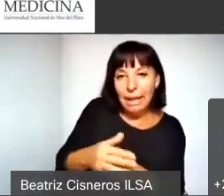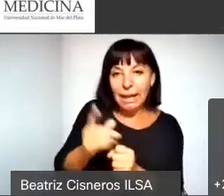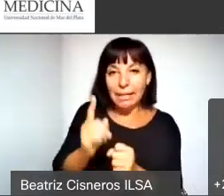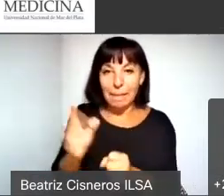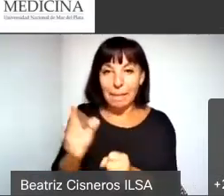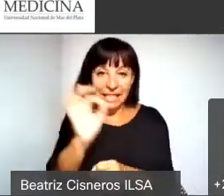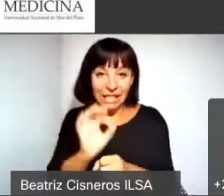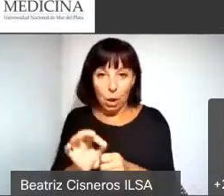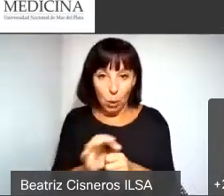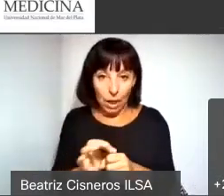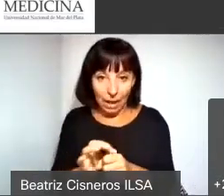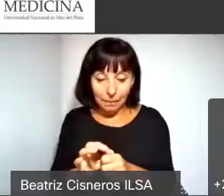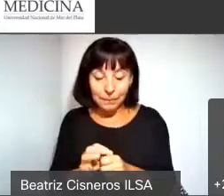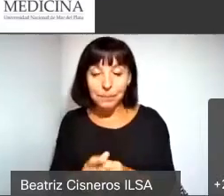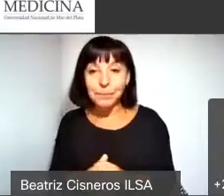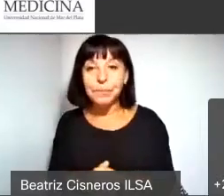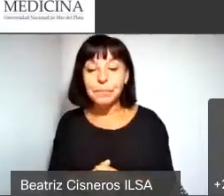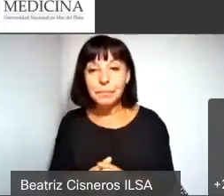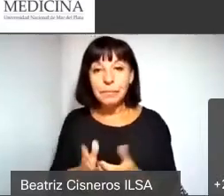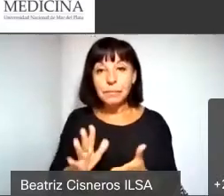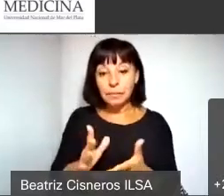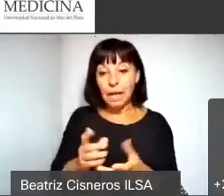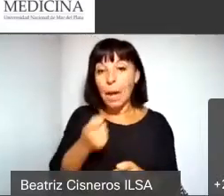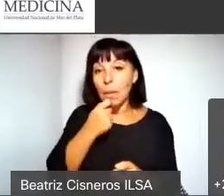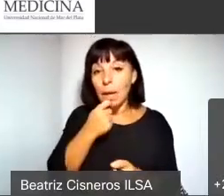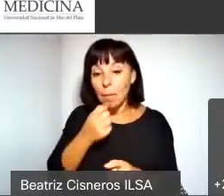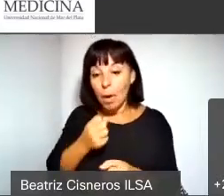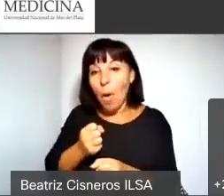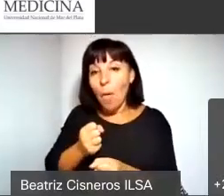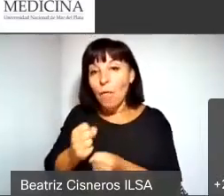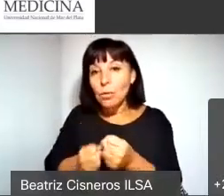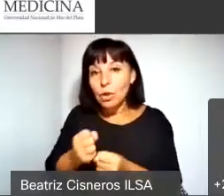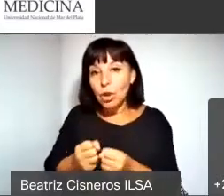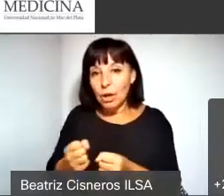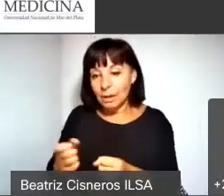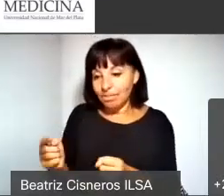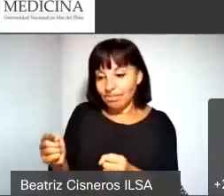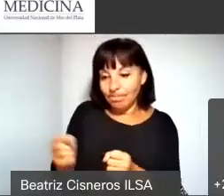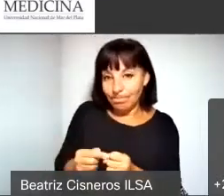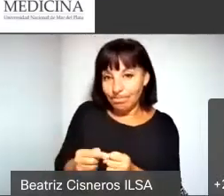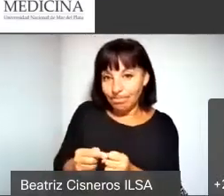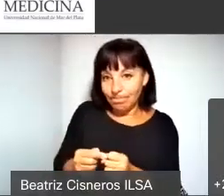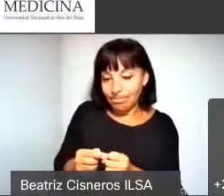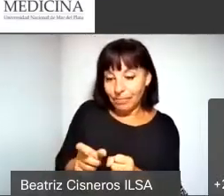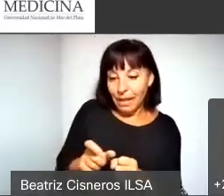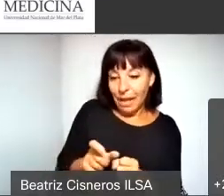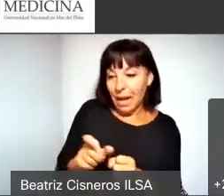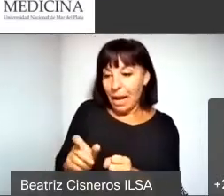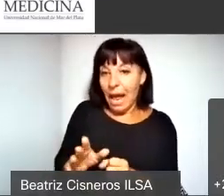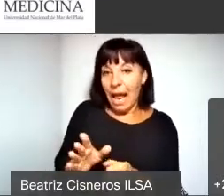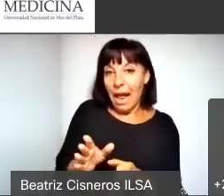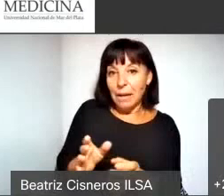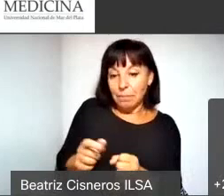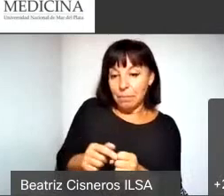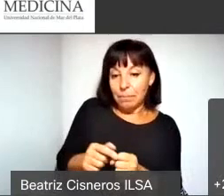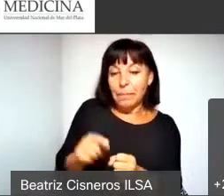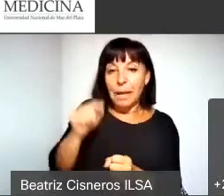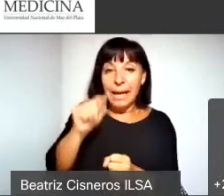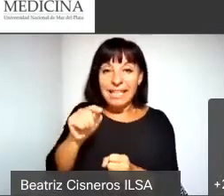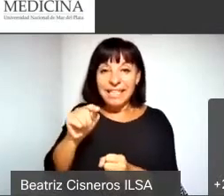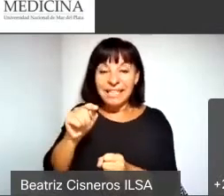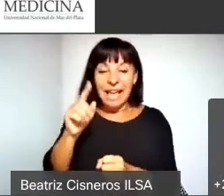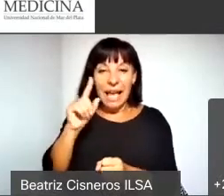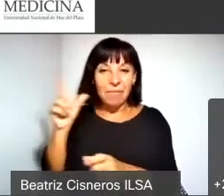adelante diferentes funciones como es la respuesta a estímulos, por ejemplo. Esta imagen que estamos viendo